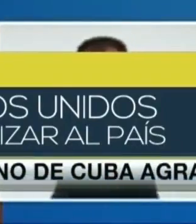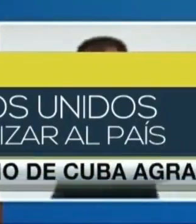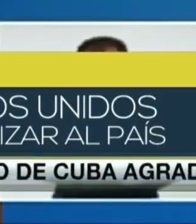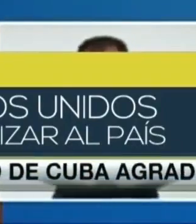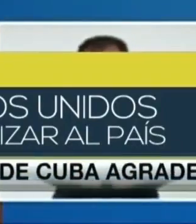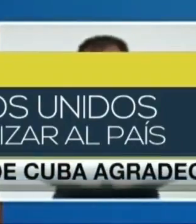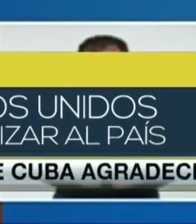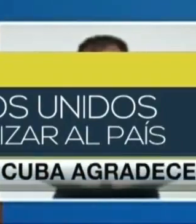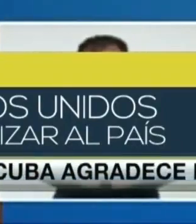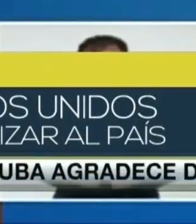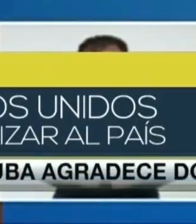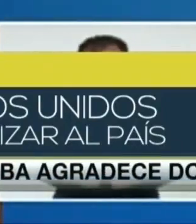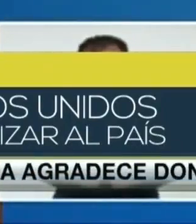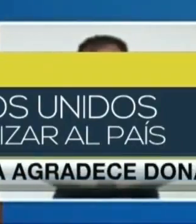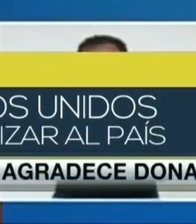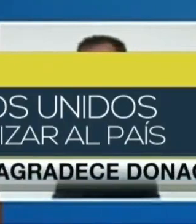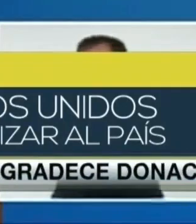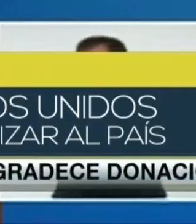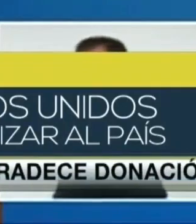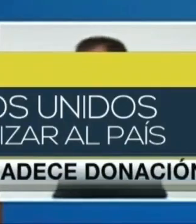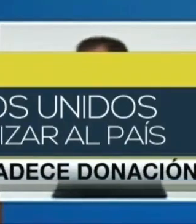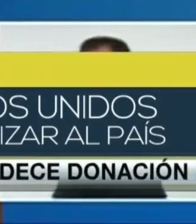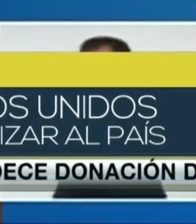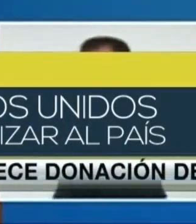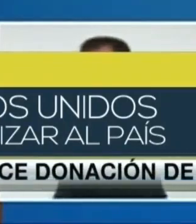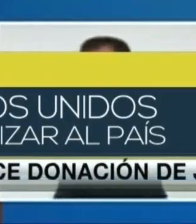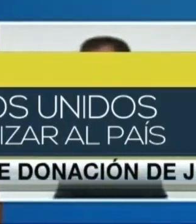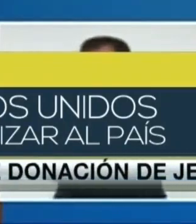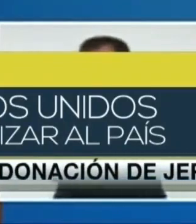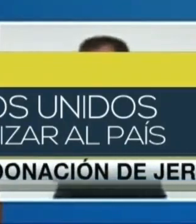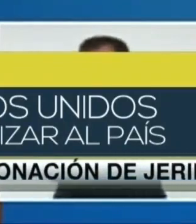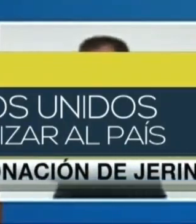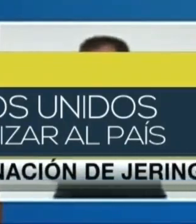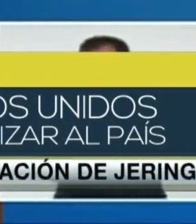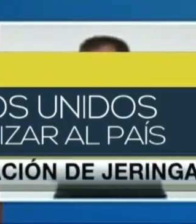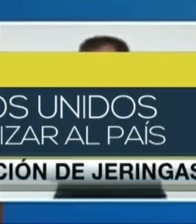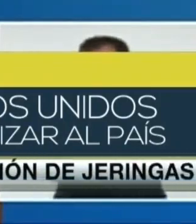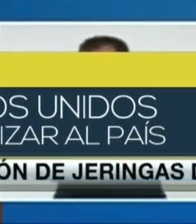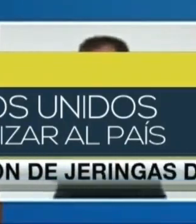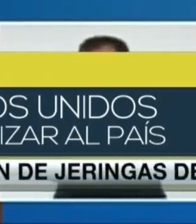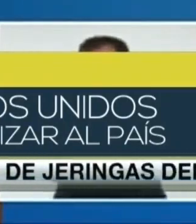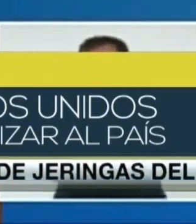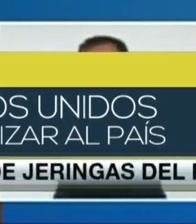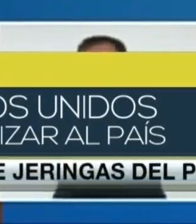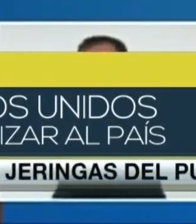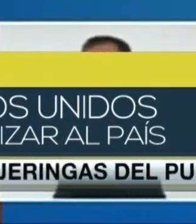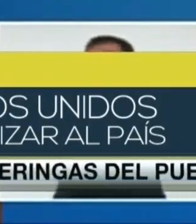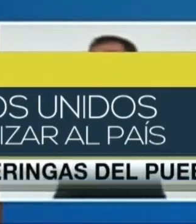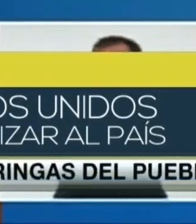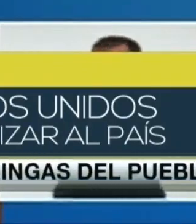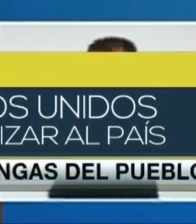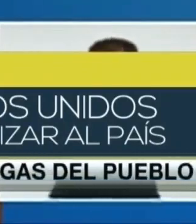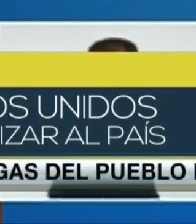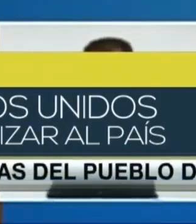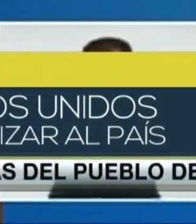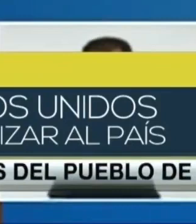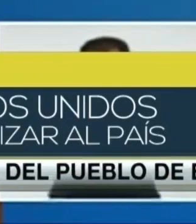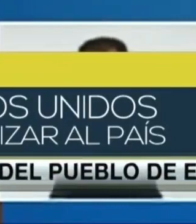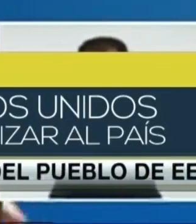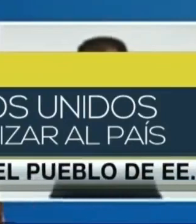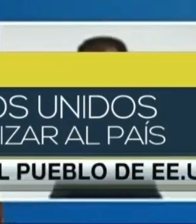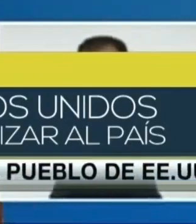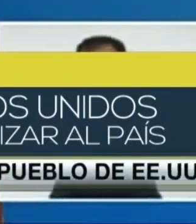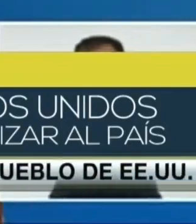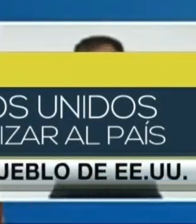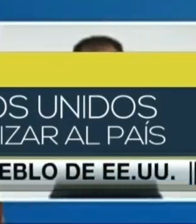su primera pregunta era... Sobre la condena de Estados Unidos hoy al ministro... Que era irrelevante.